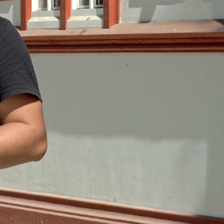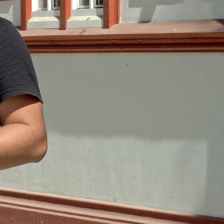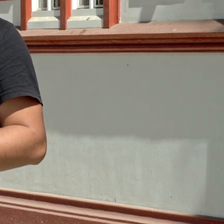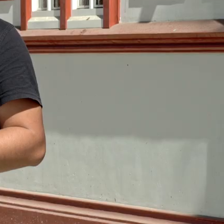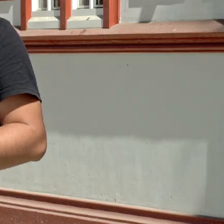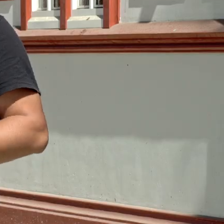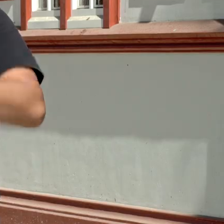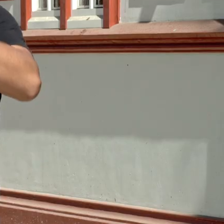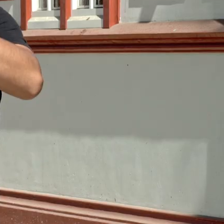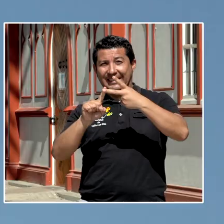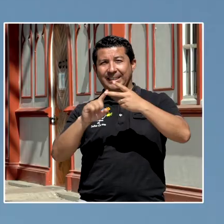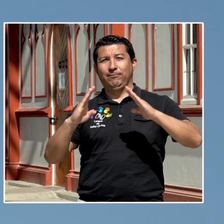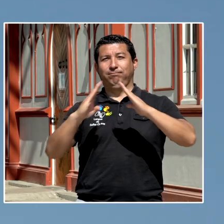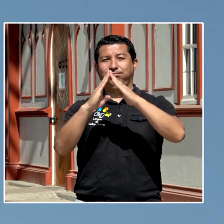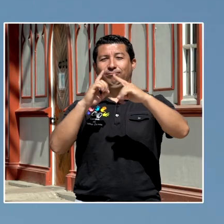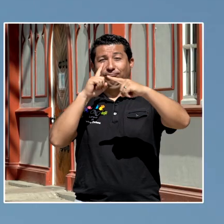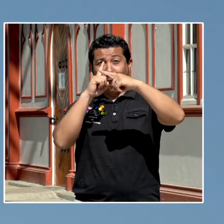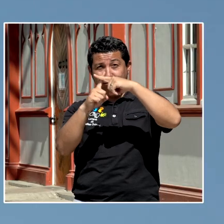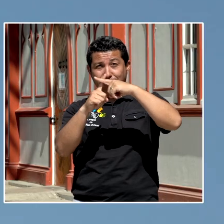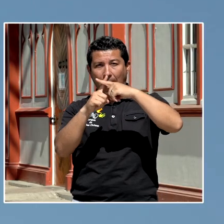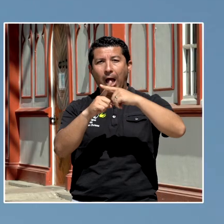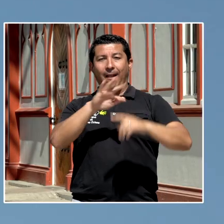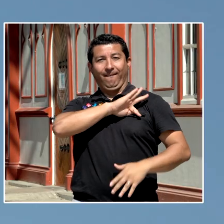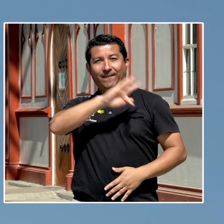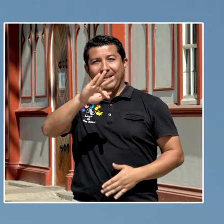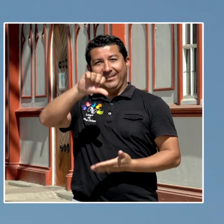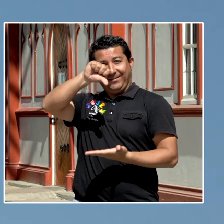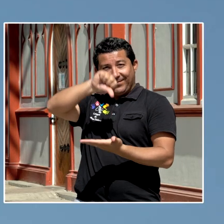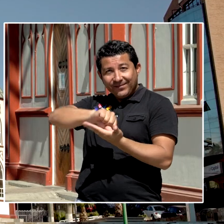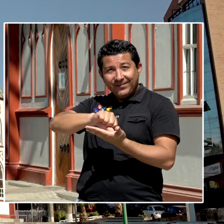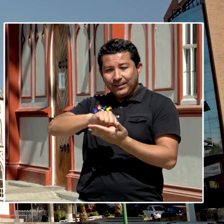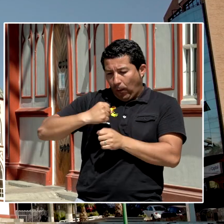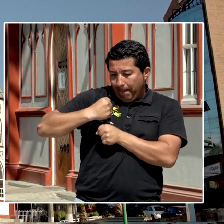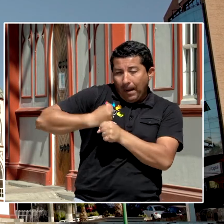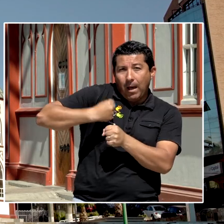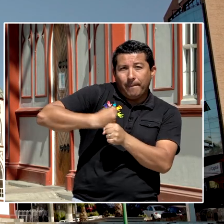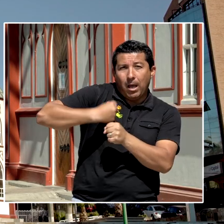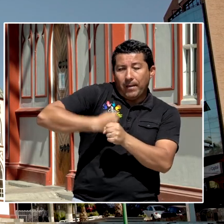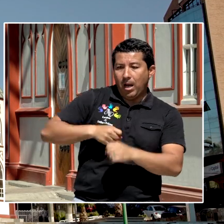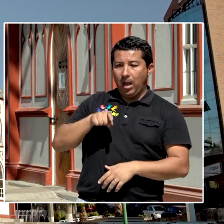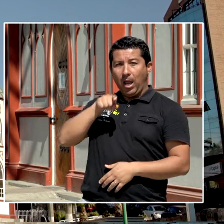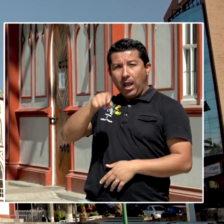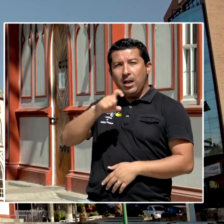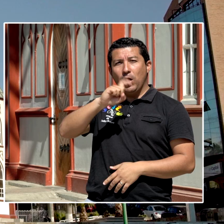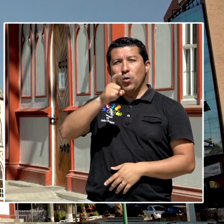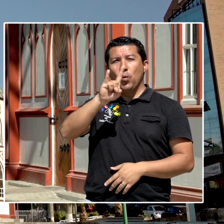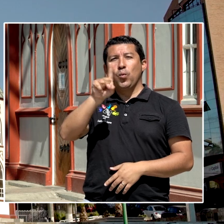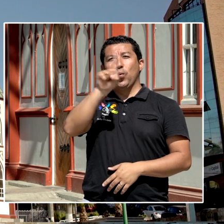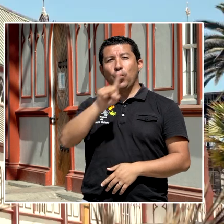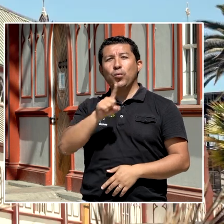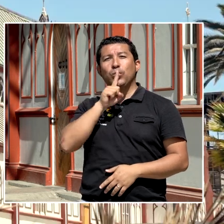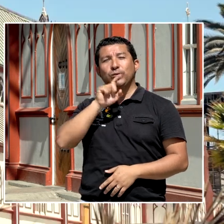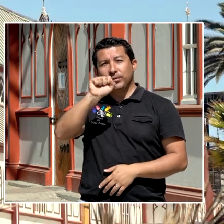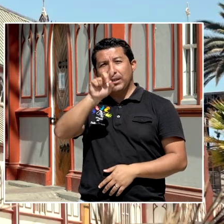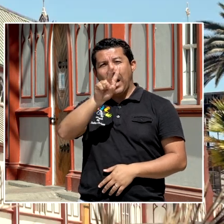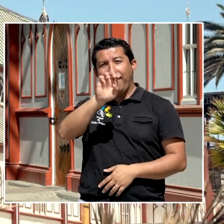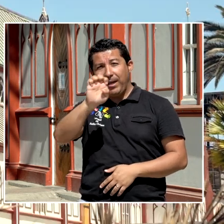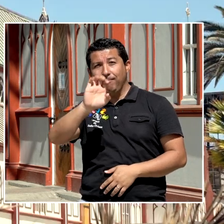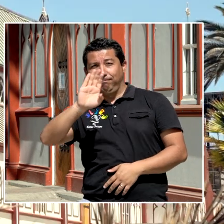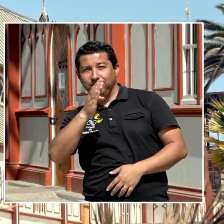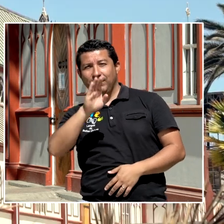catedral fueron proyectados y prefabricados en los talleres de gustave eiffel en